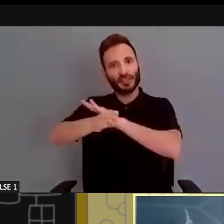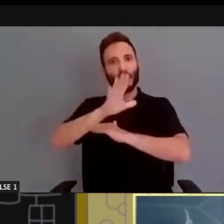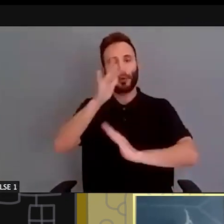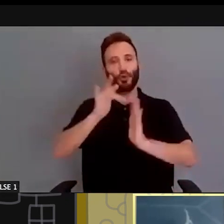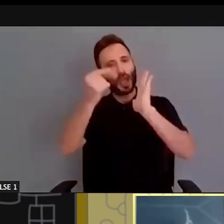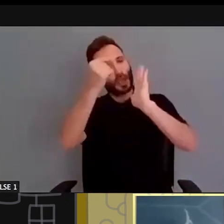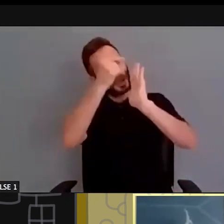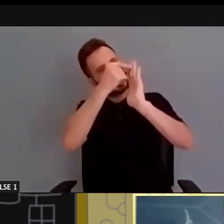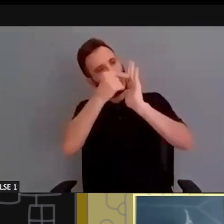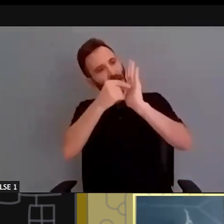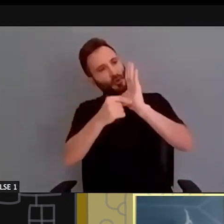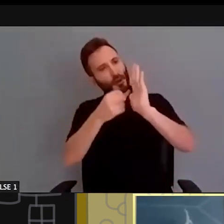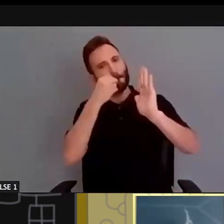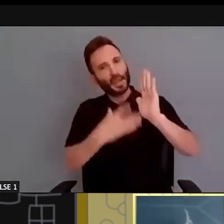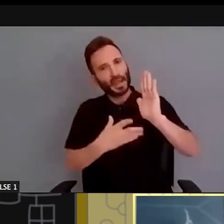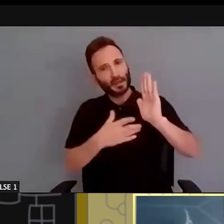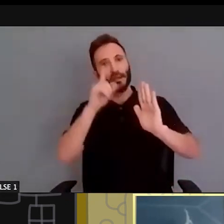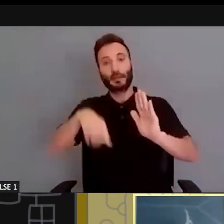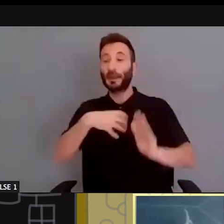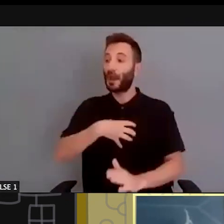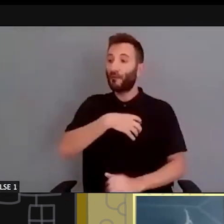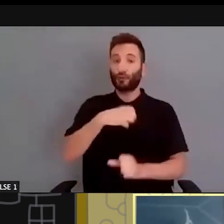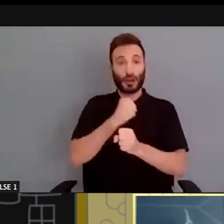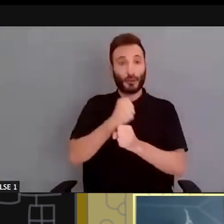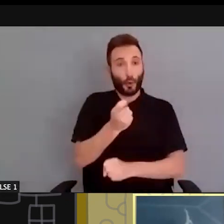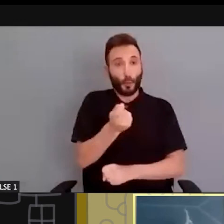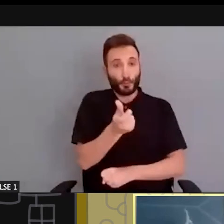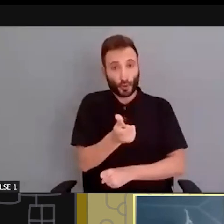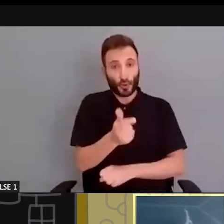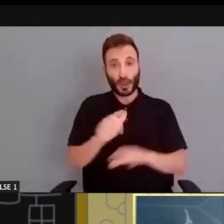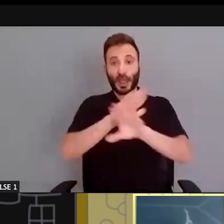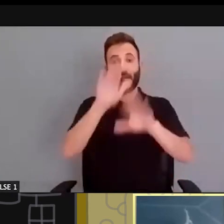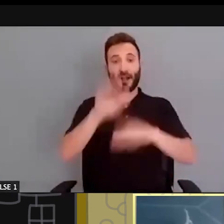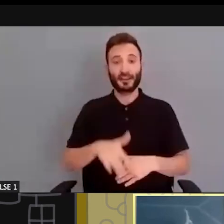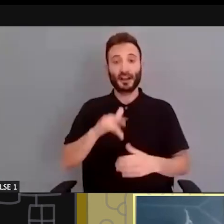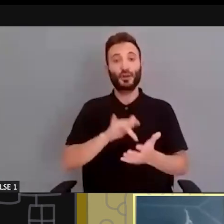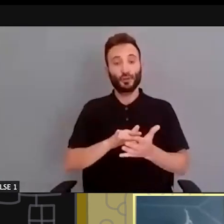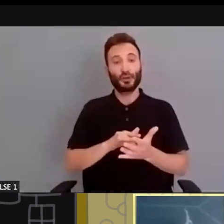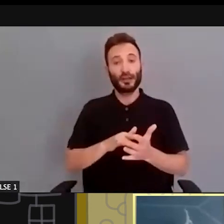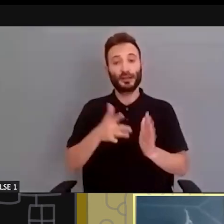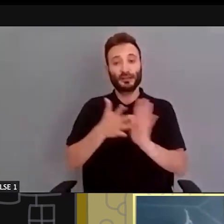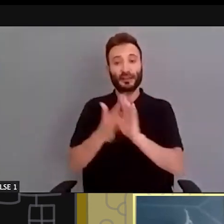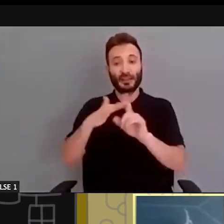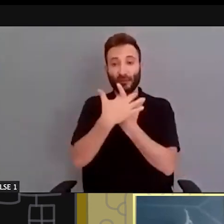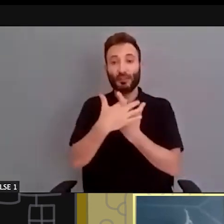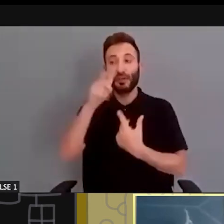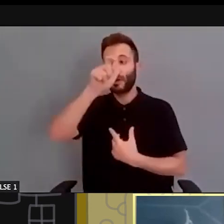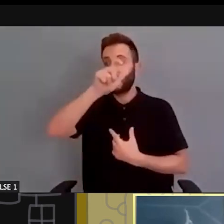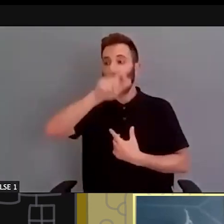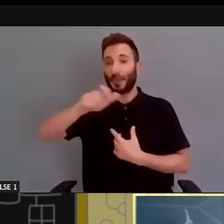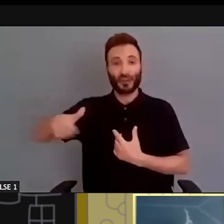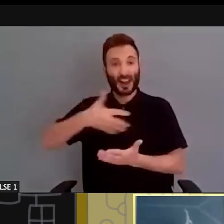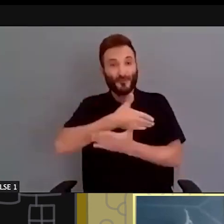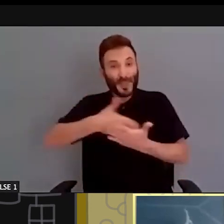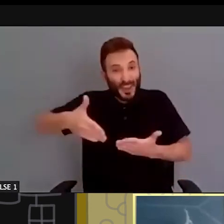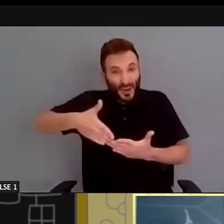han hecho bien, con tan pocos esfuerzos. Y al final el director de turismo de Kerala, que es un estado que puede tener decenas de millones de habitantes, vino a